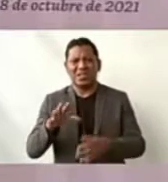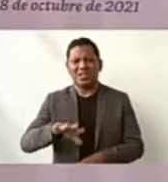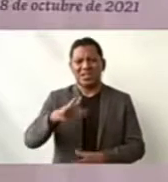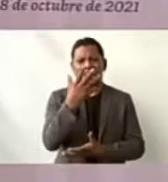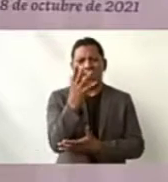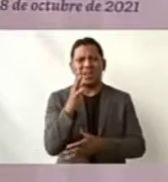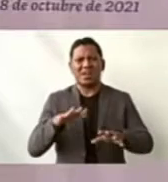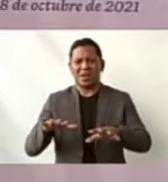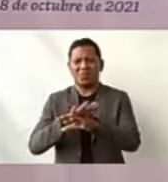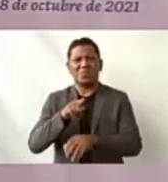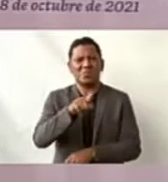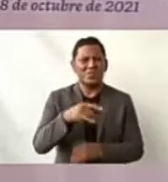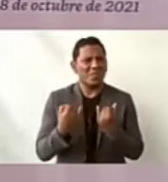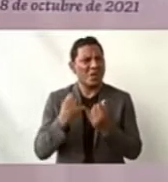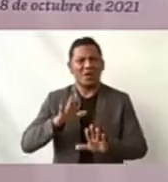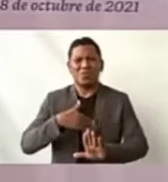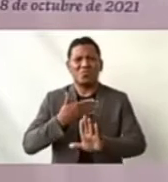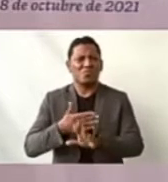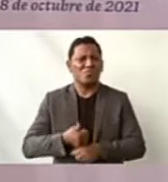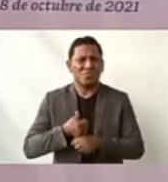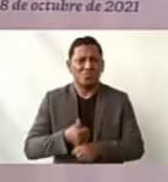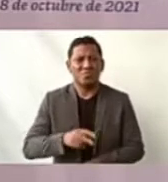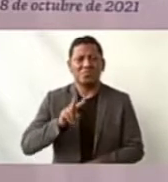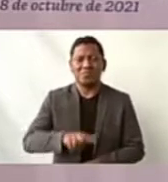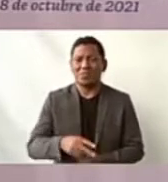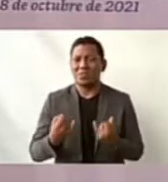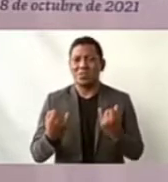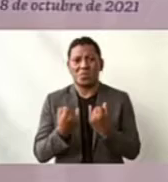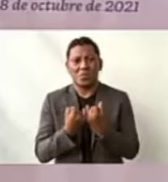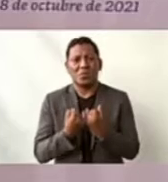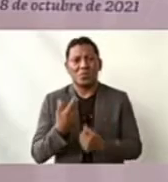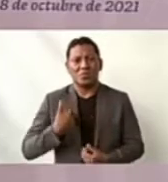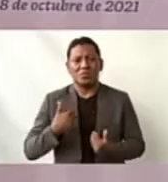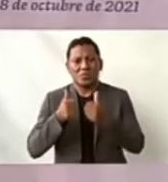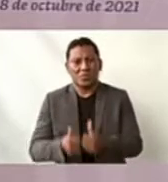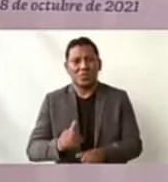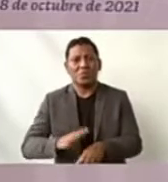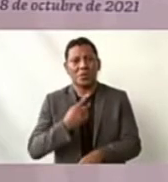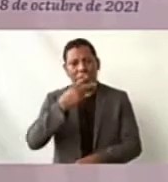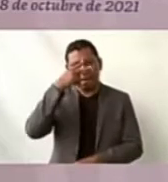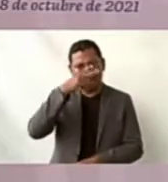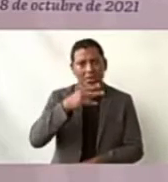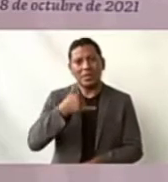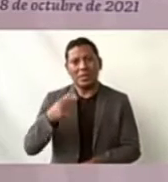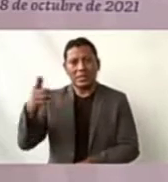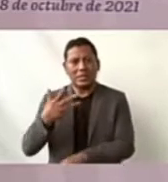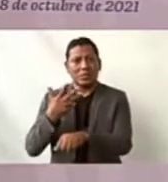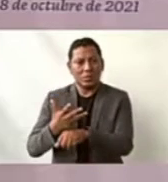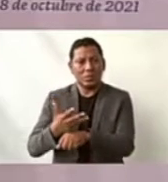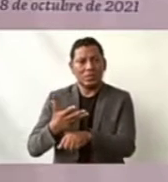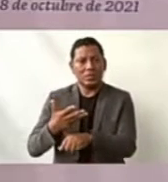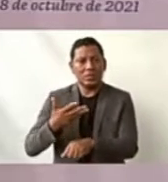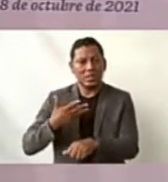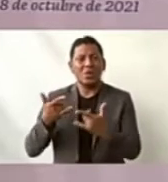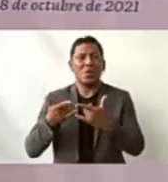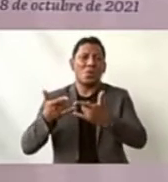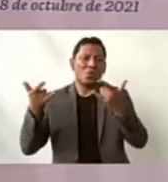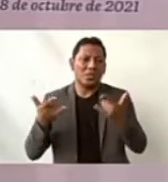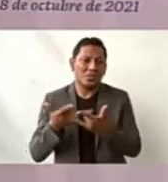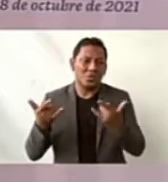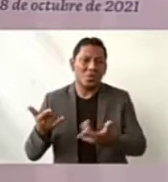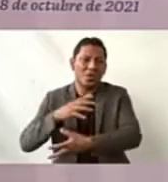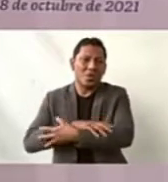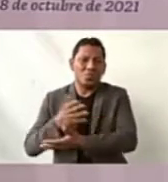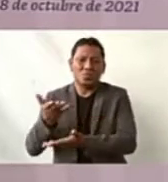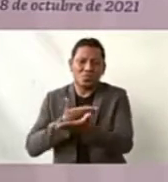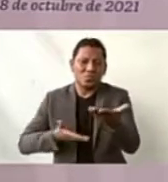sido azotados por más cambios climáticos también estoy aquí porque méxico y los eeuu tienen una gran historia de colaboración y es